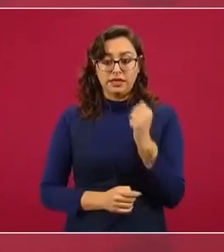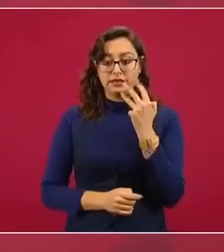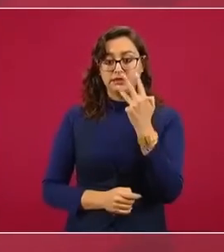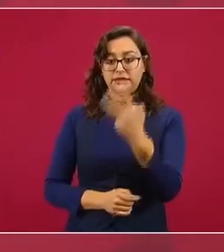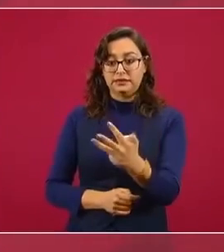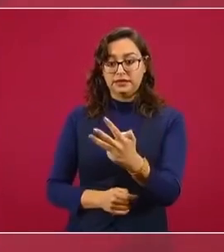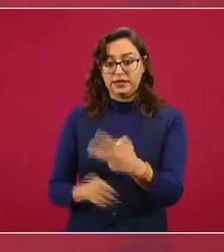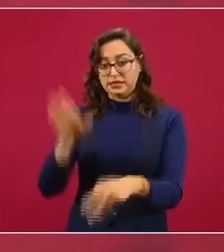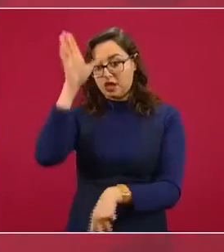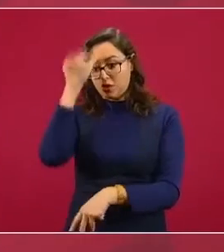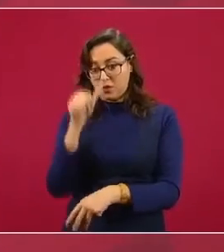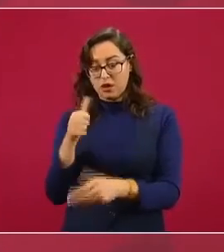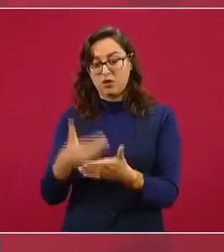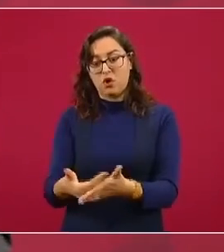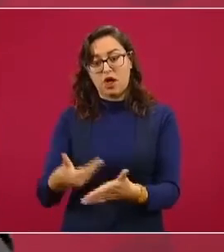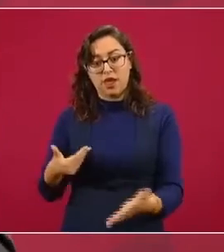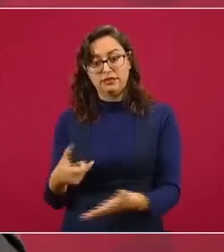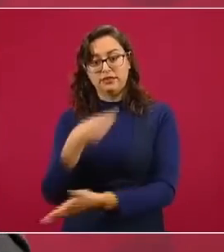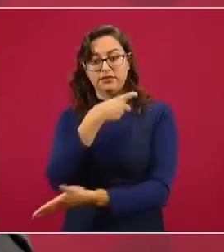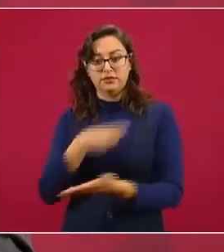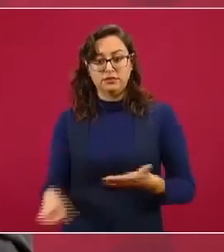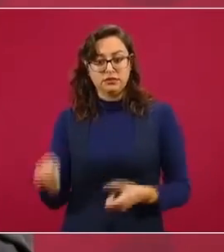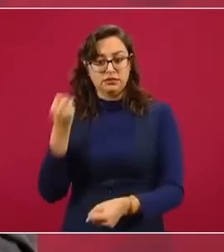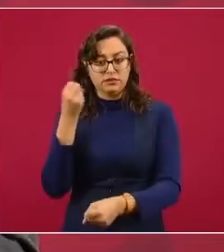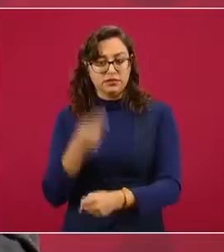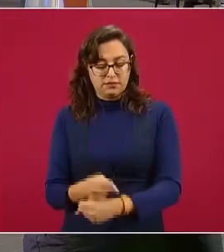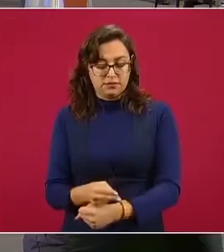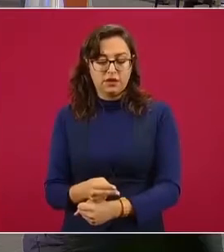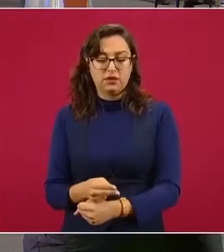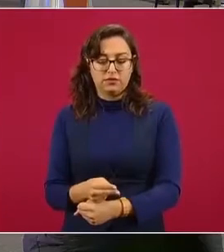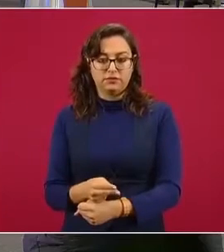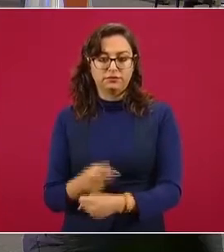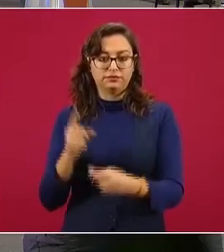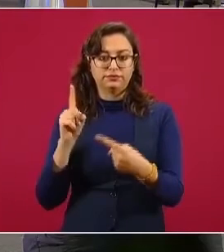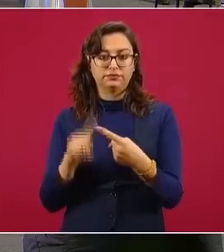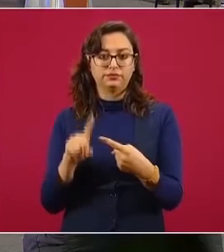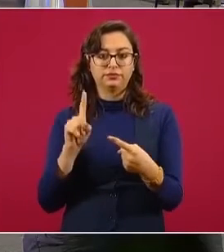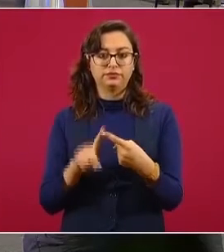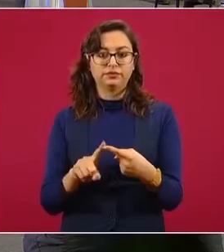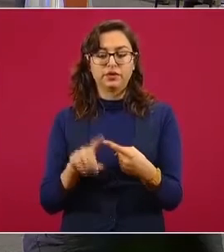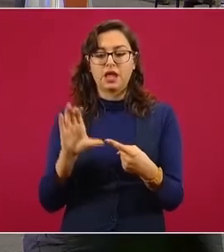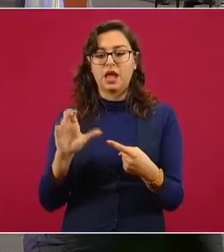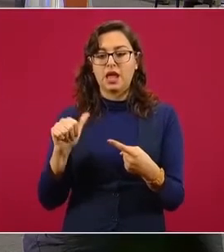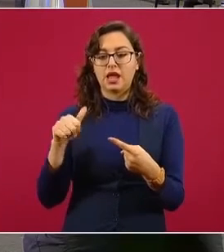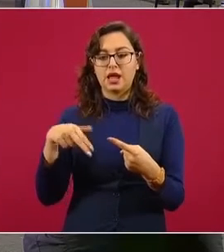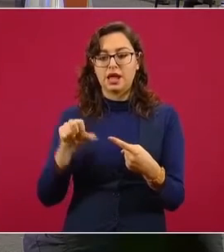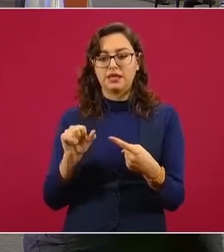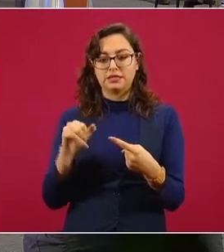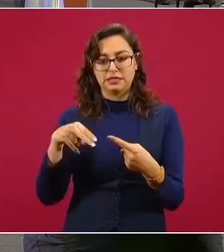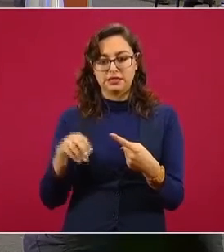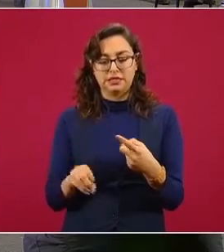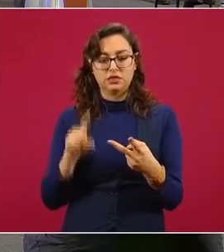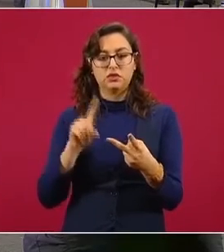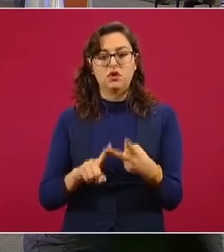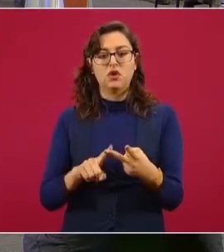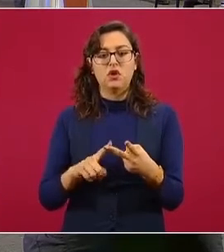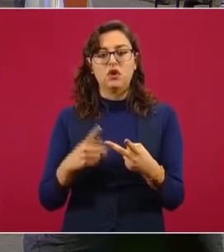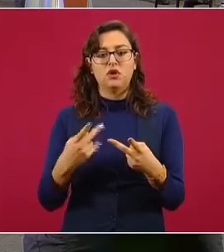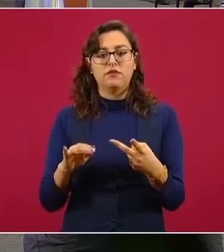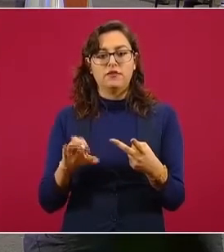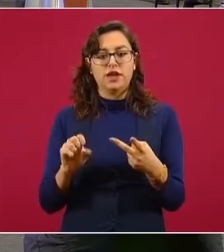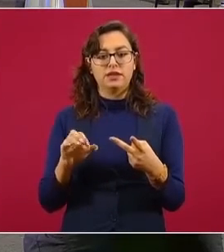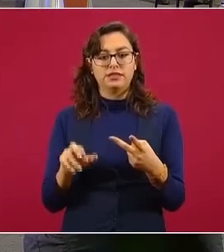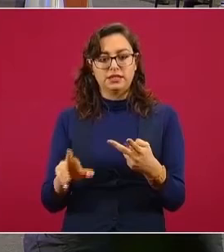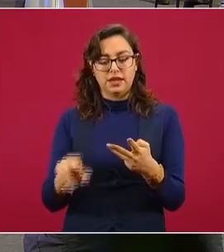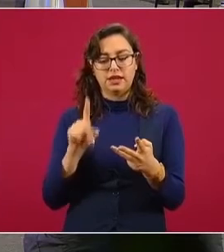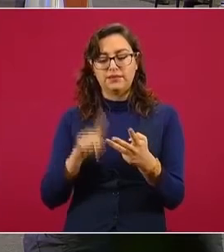de precompra de México, siguiendo las instrucciones del presidente. La primera, CanSino; la segunda, Pfizer; la